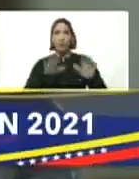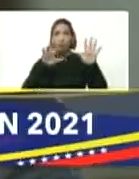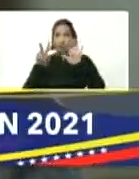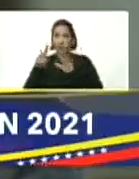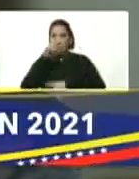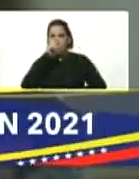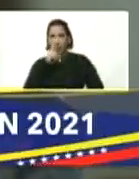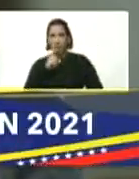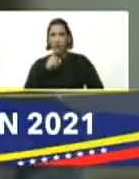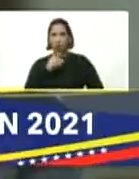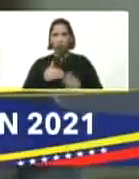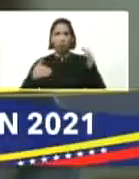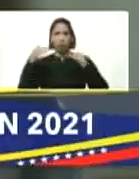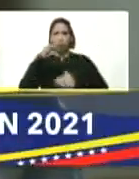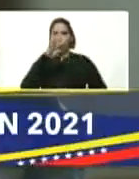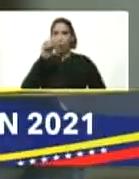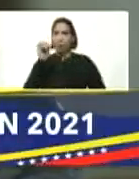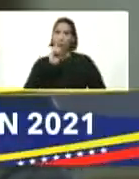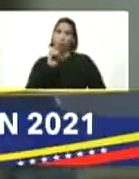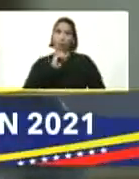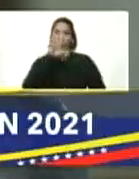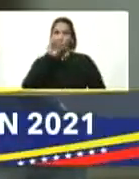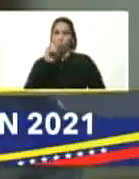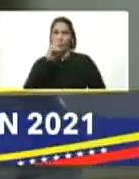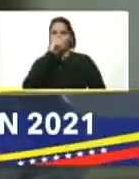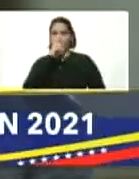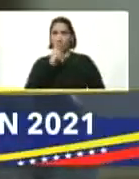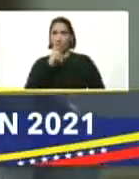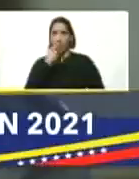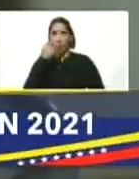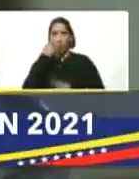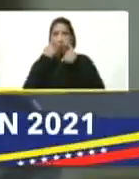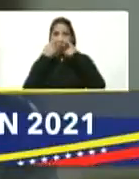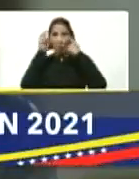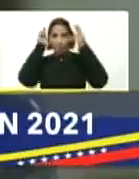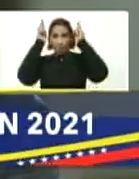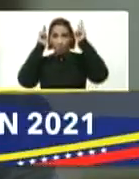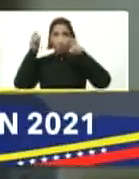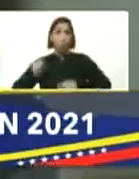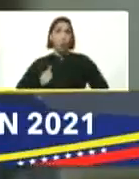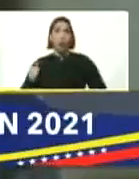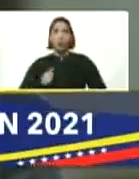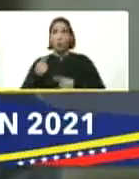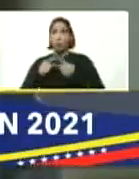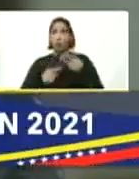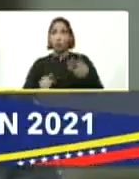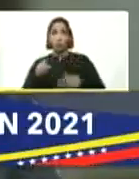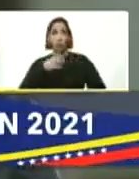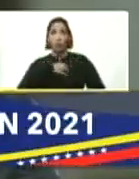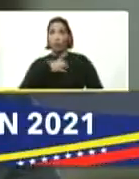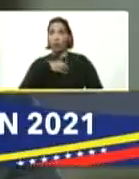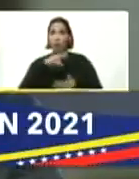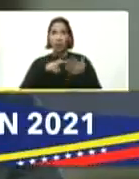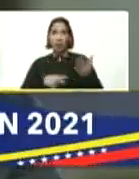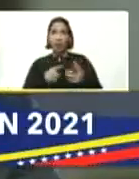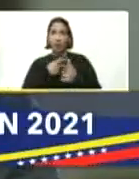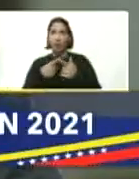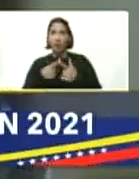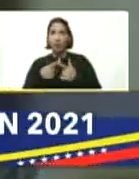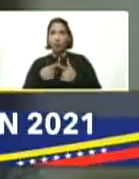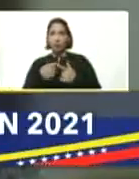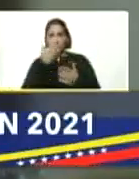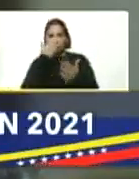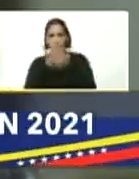Un tipo de 40 o 50, yo no sé qué es, ojo de burro, o de cualquier otra cosa, pero no puede leer eso. En cambio, se pone una